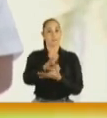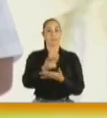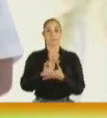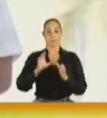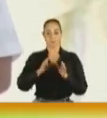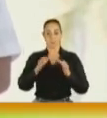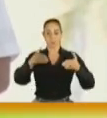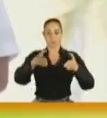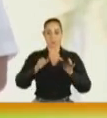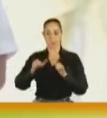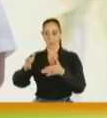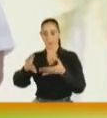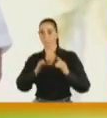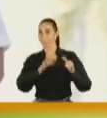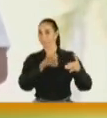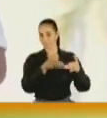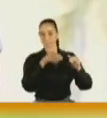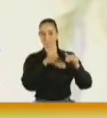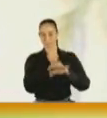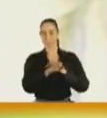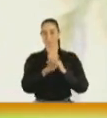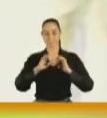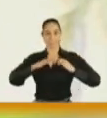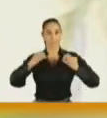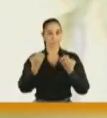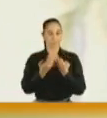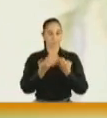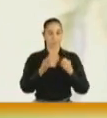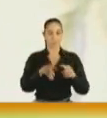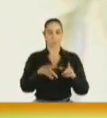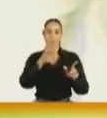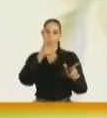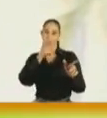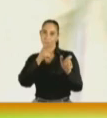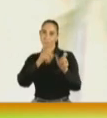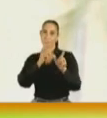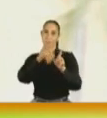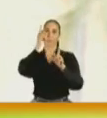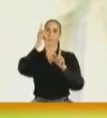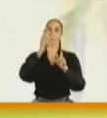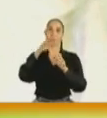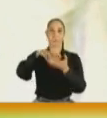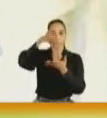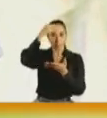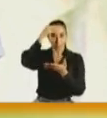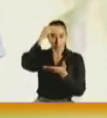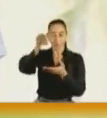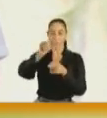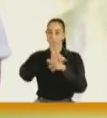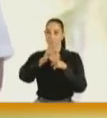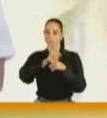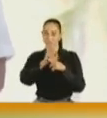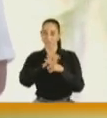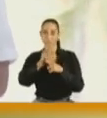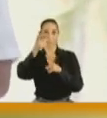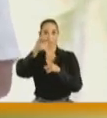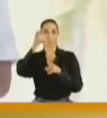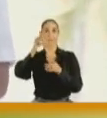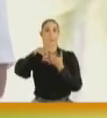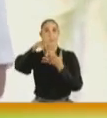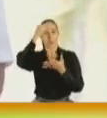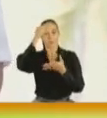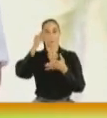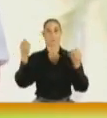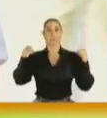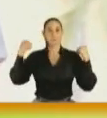conciencia usted se da cuenta que es un disparate por lo siguiente señores no es cuatro No no es un curso de seis